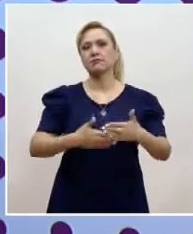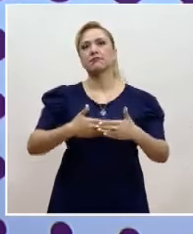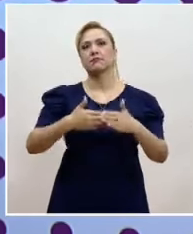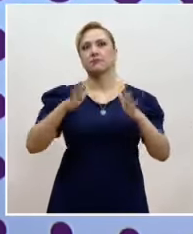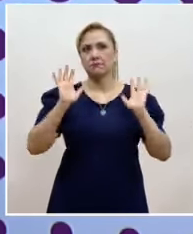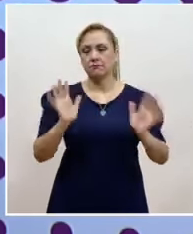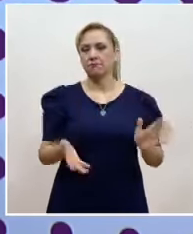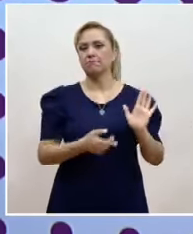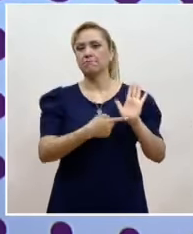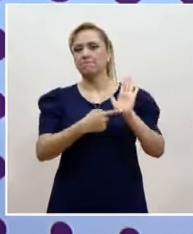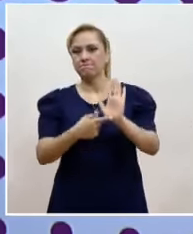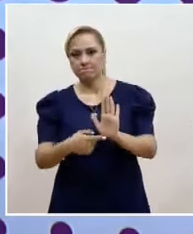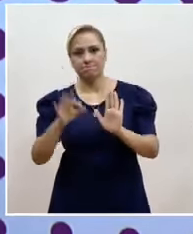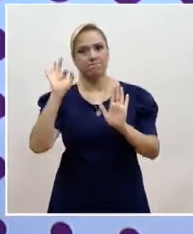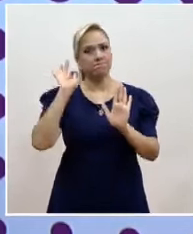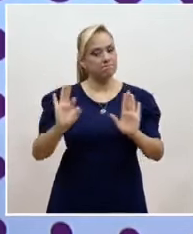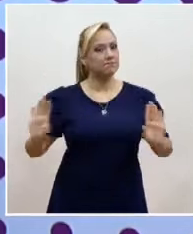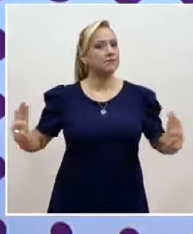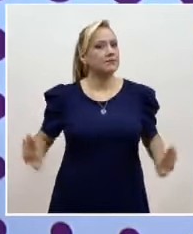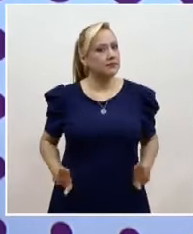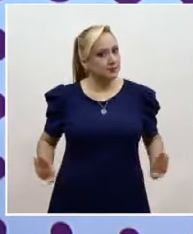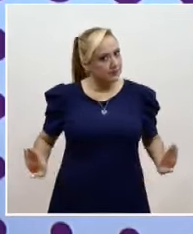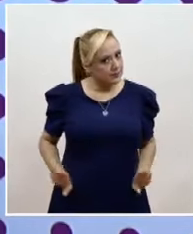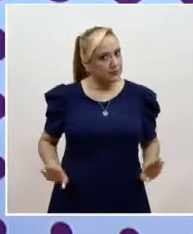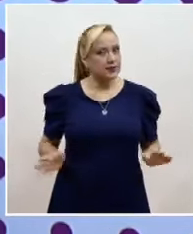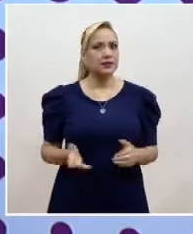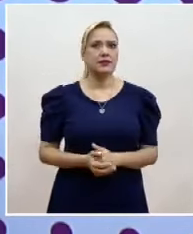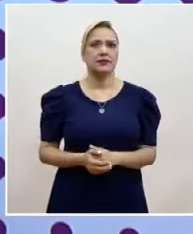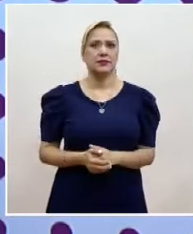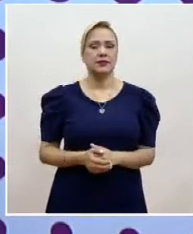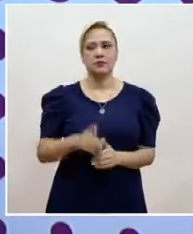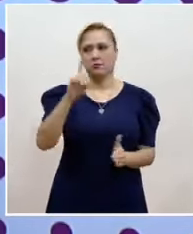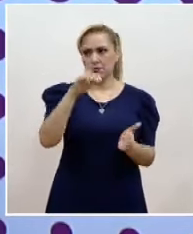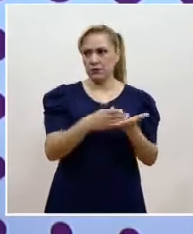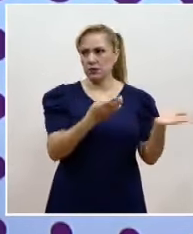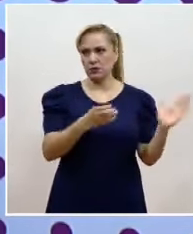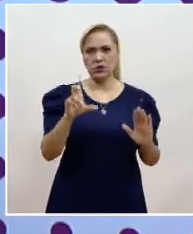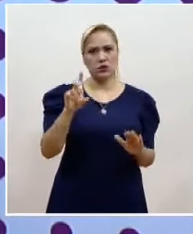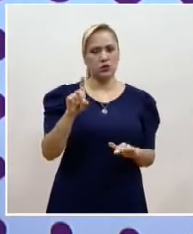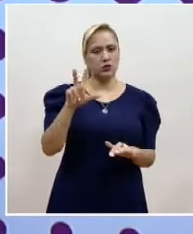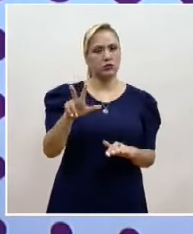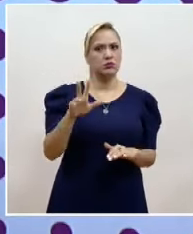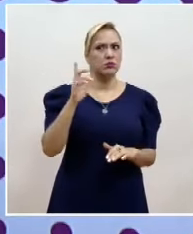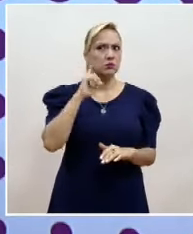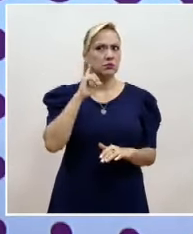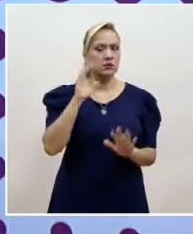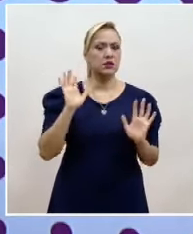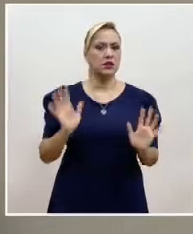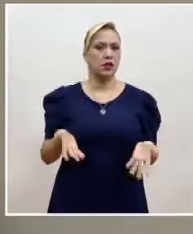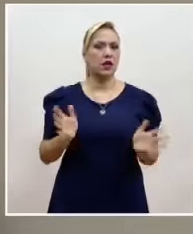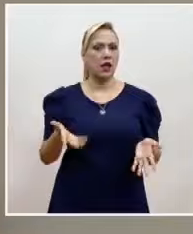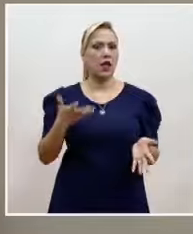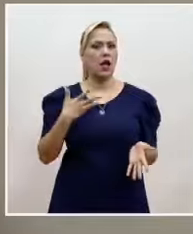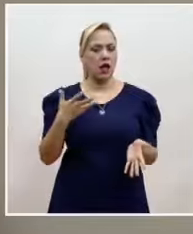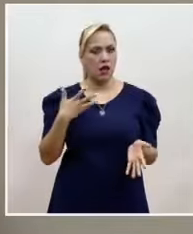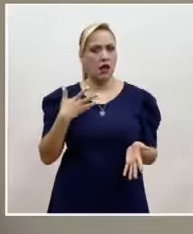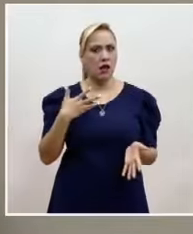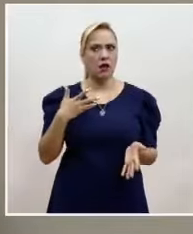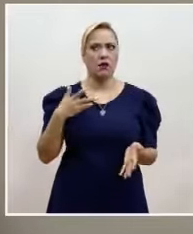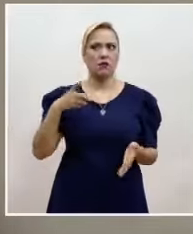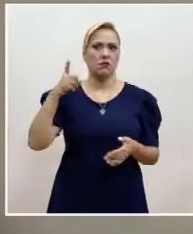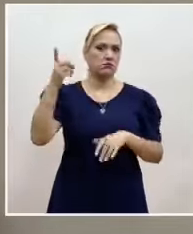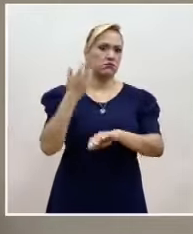y un proceso ideal, ¿no? El proceso real es desde 1938 ya tenemos plataformas en Estados Unidos